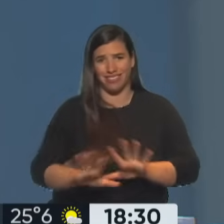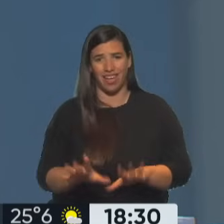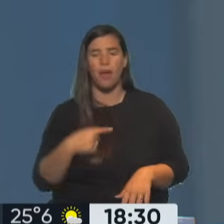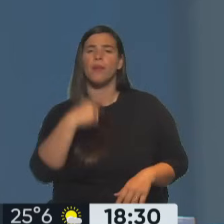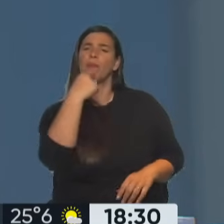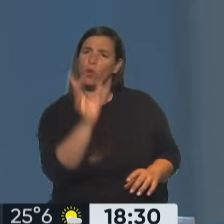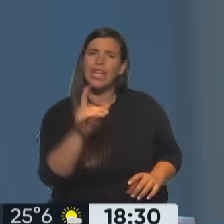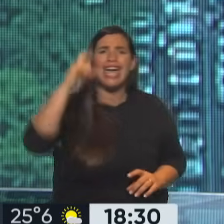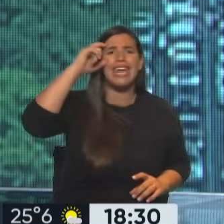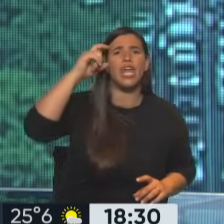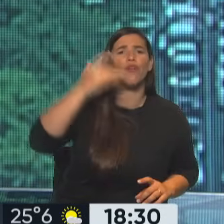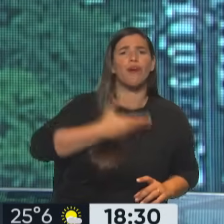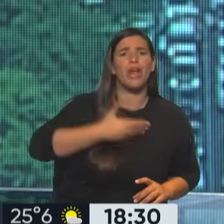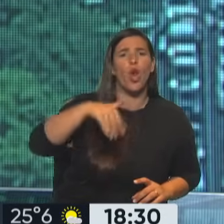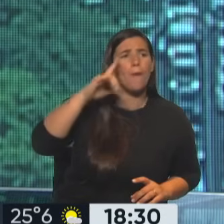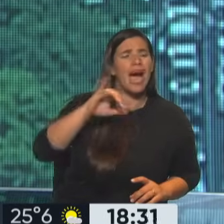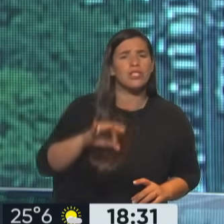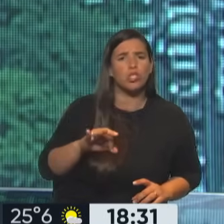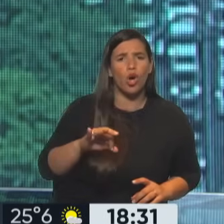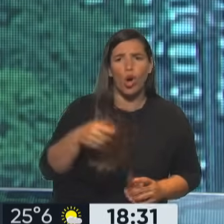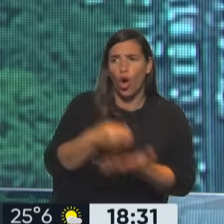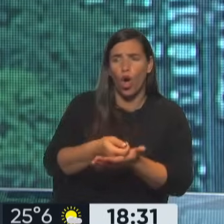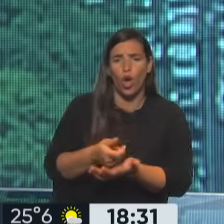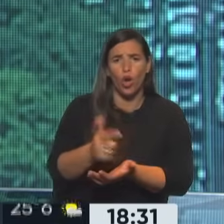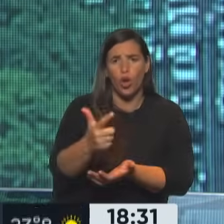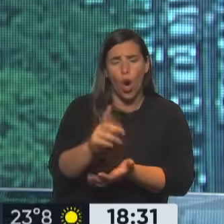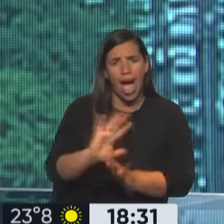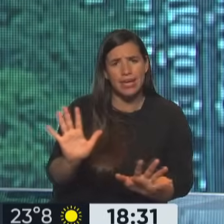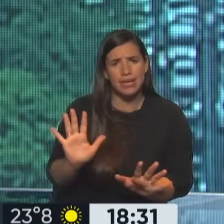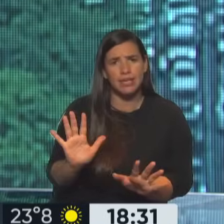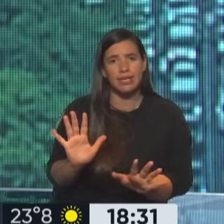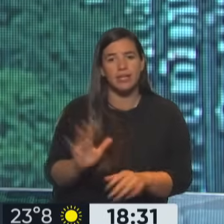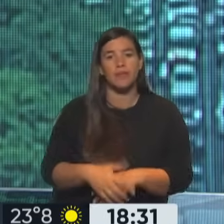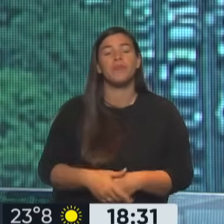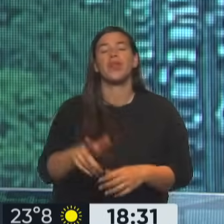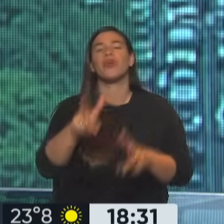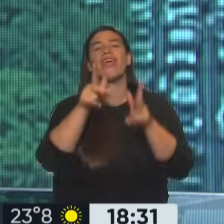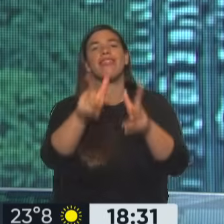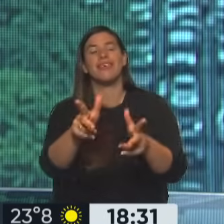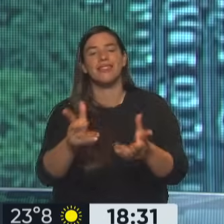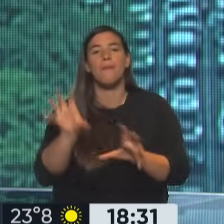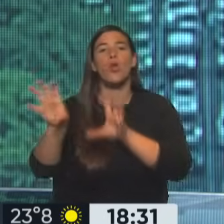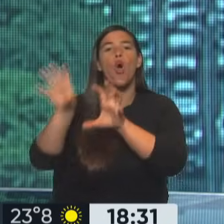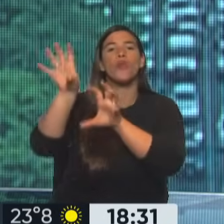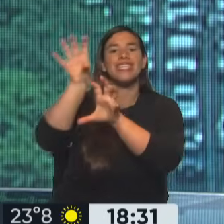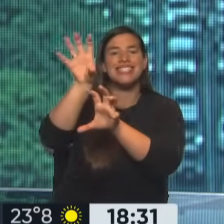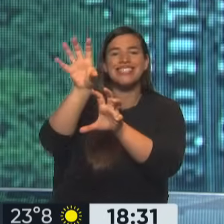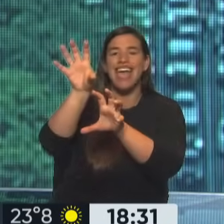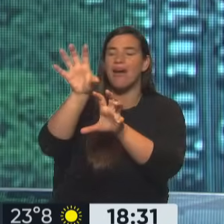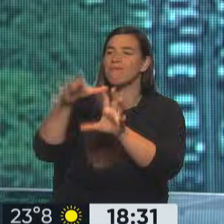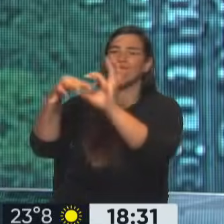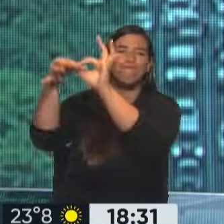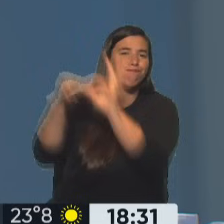tiene plata. ¿Y por qué es tan importante? Que lo que dice Morales, ¿qué es lo que refleja? Lo que refleja es que hay provincias de las cuales dependen